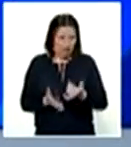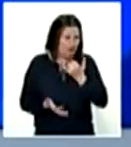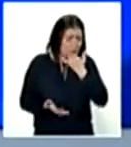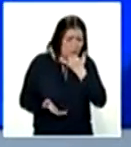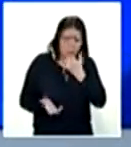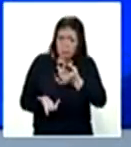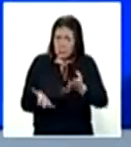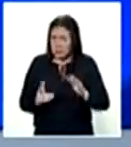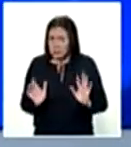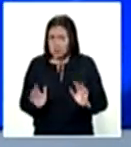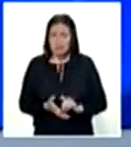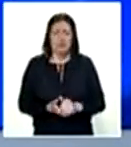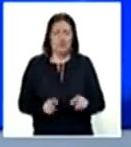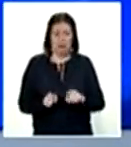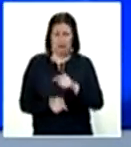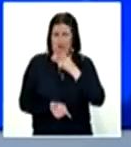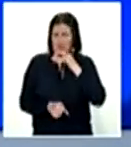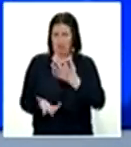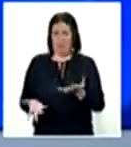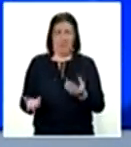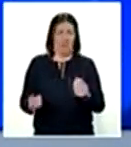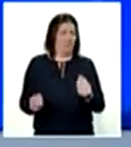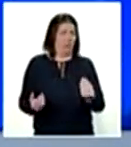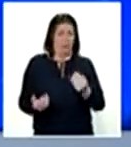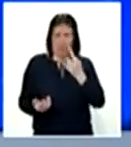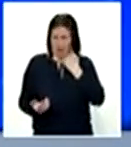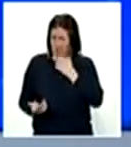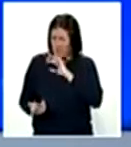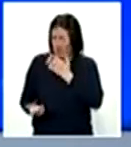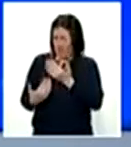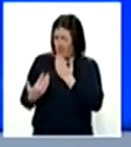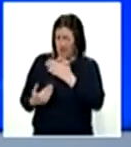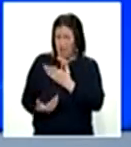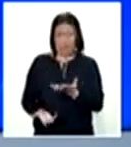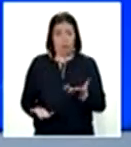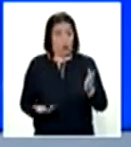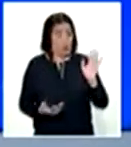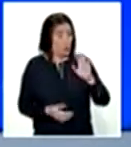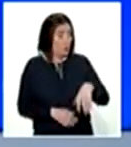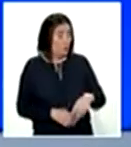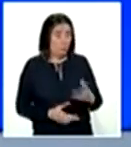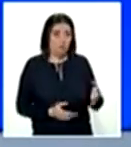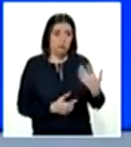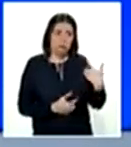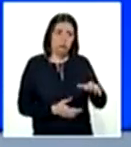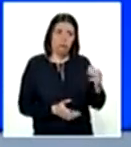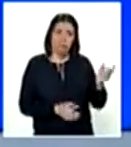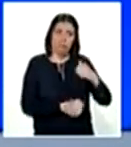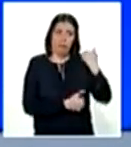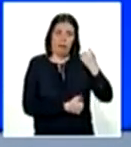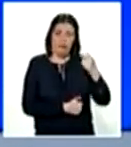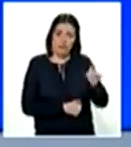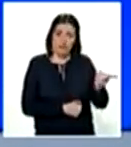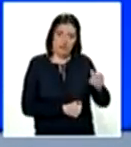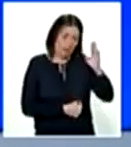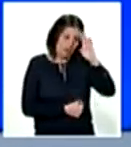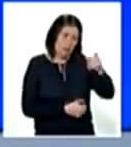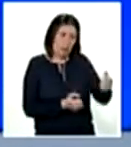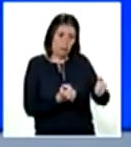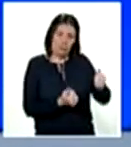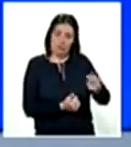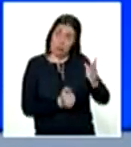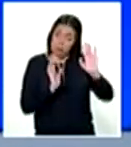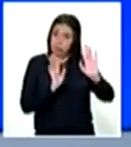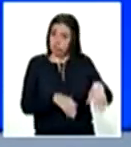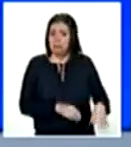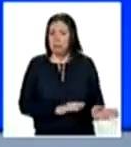ahí, ¿no? Y además que también es una mujer, ¿cómo un hombre va a tratarla así? Así es, ¿no? Realmente. Fiscal y mujer. Y en medio de una fiesta, además, y con los policías en sus carros. Pero bueno, vamos